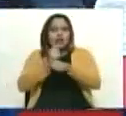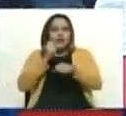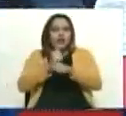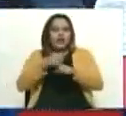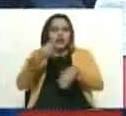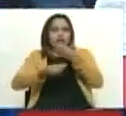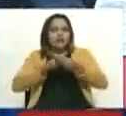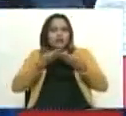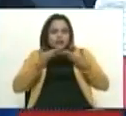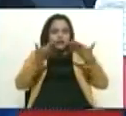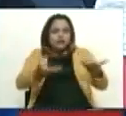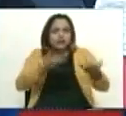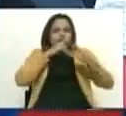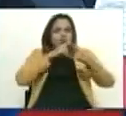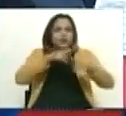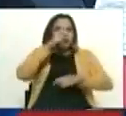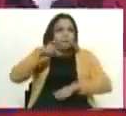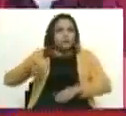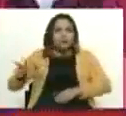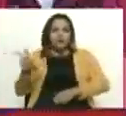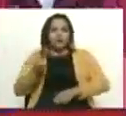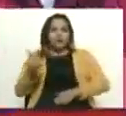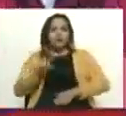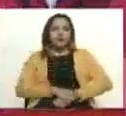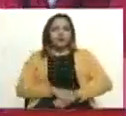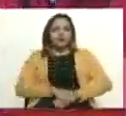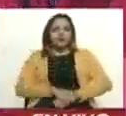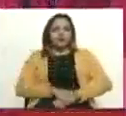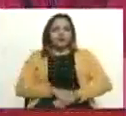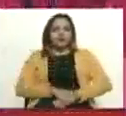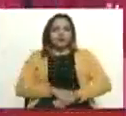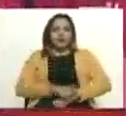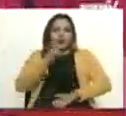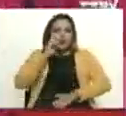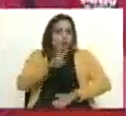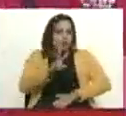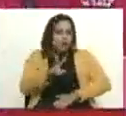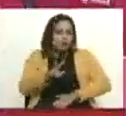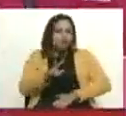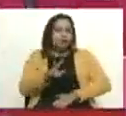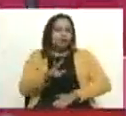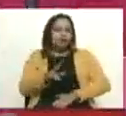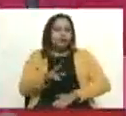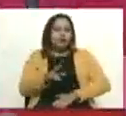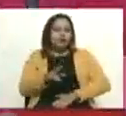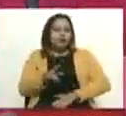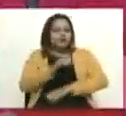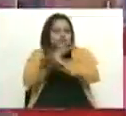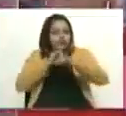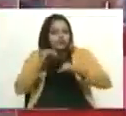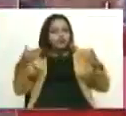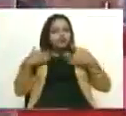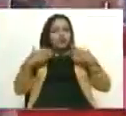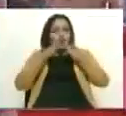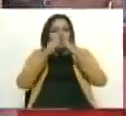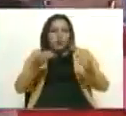respuesta a este pueblo venezolano. Vemos con mucho agrado todo lo que está pasando